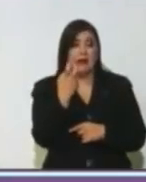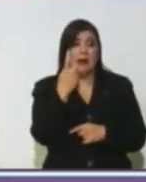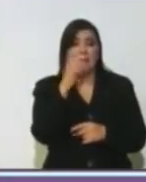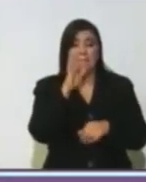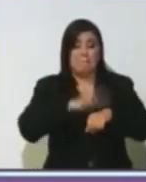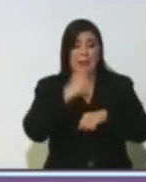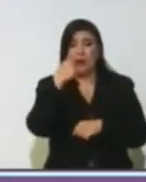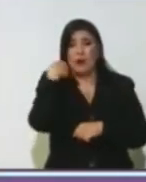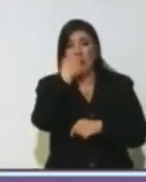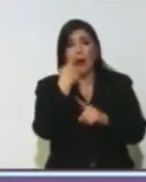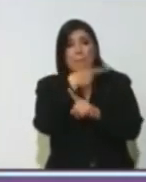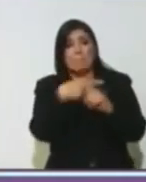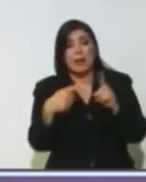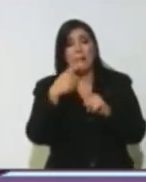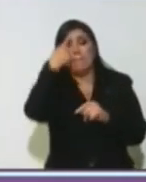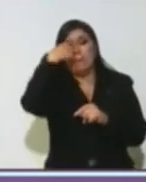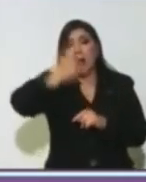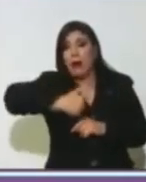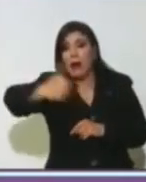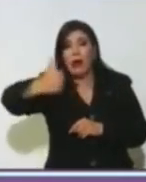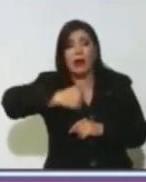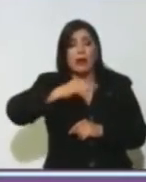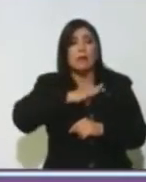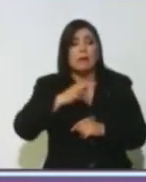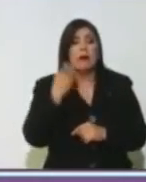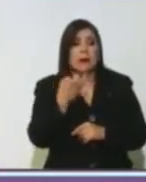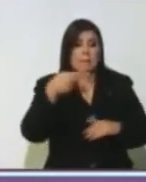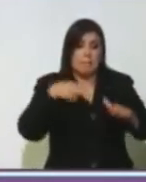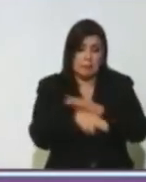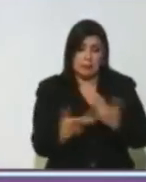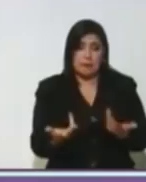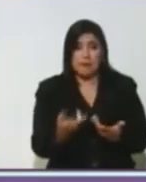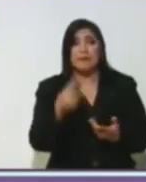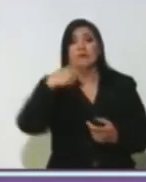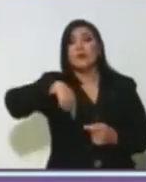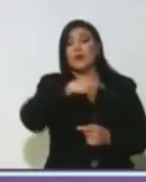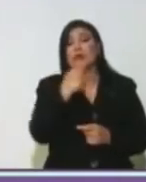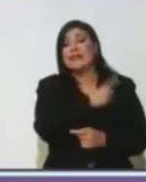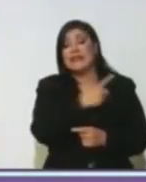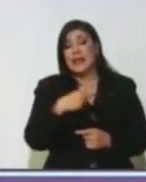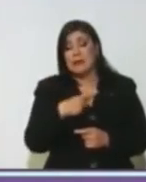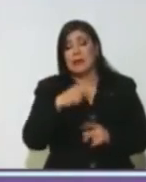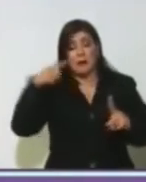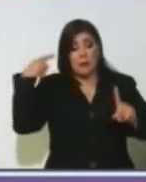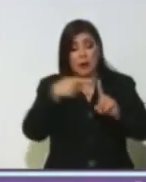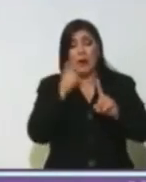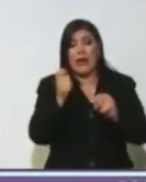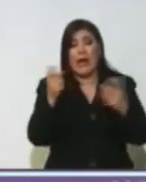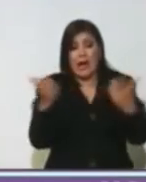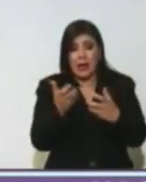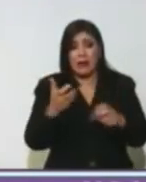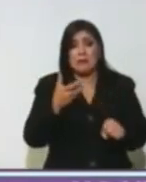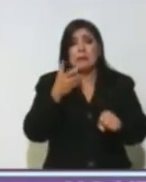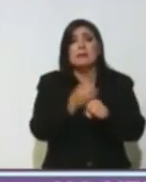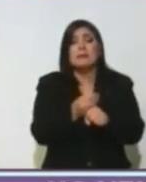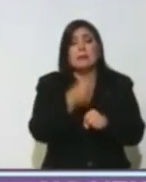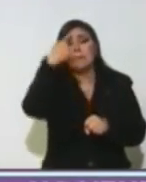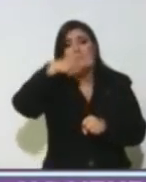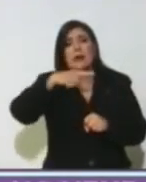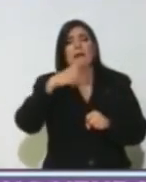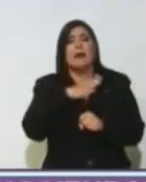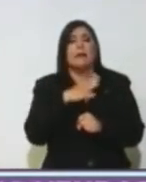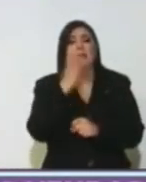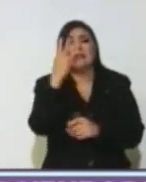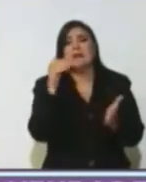una hora y media de traslado estaríamos considerando que ese tipo de acciones tendrían o conllevarían a 3